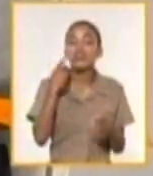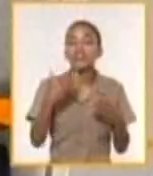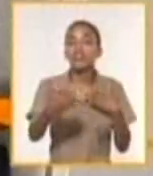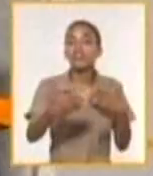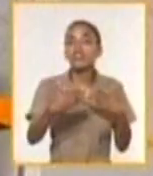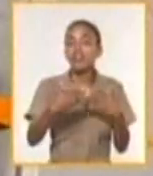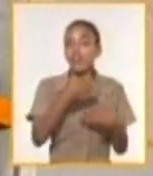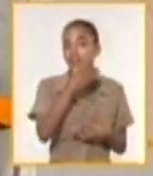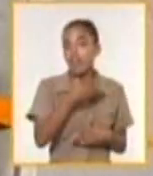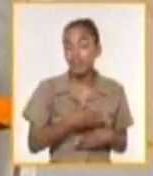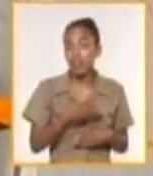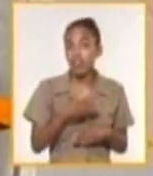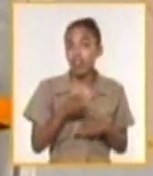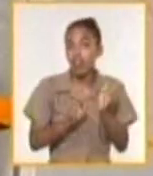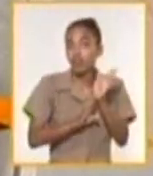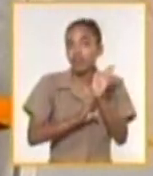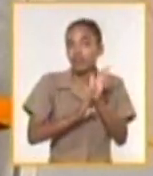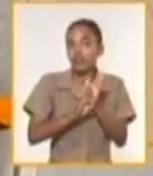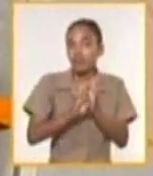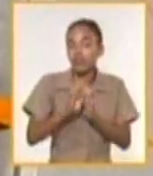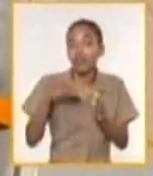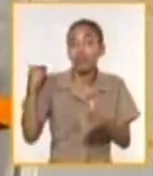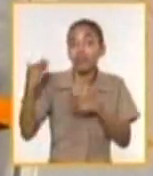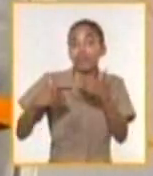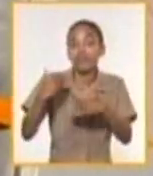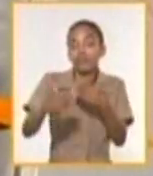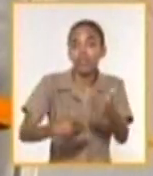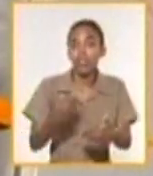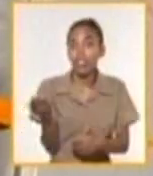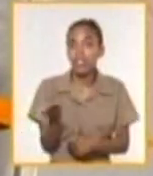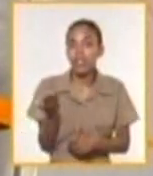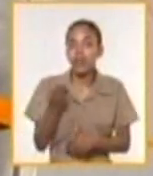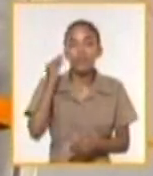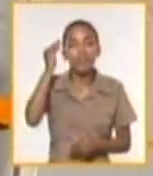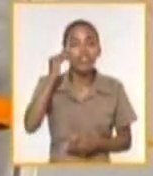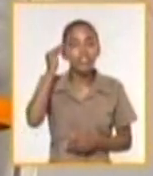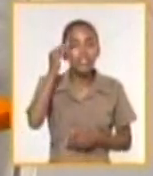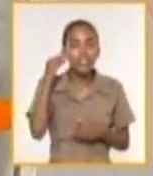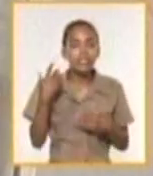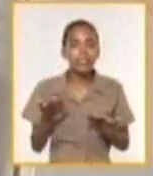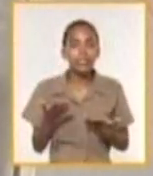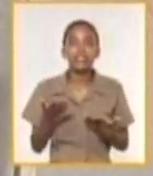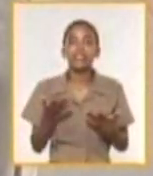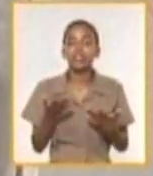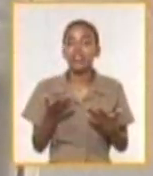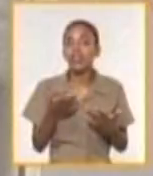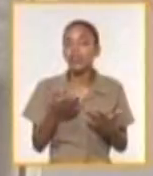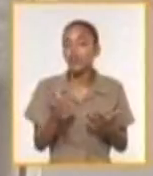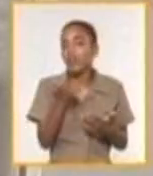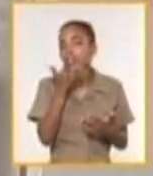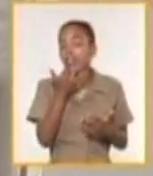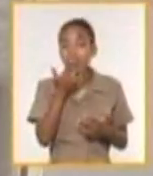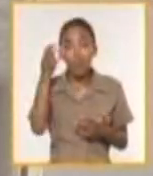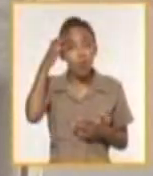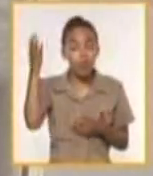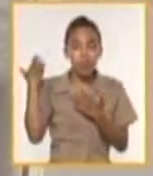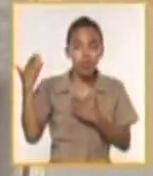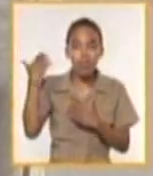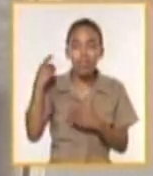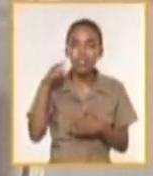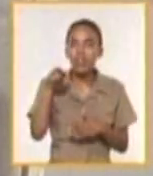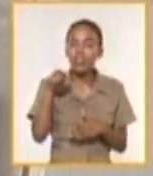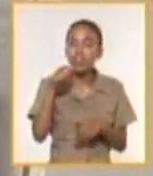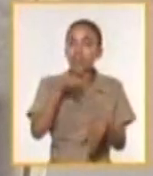rápida que canaliza, digamos, el golpe de Estado y los acontecimientos posteriores. Hay un momento en que